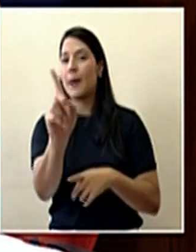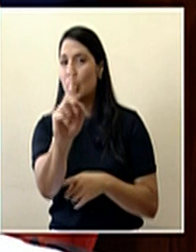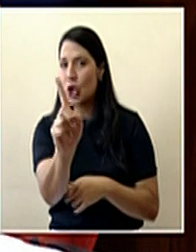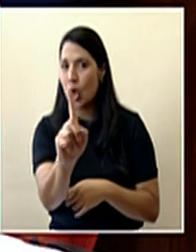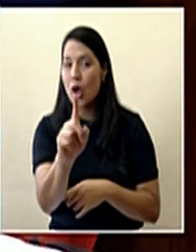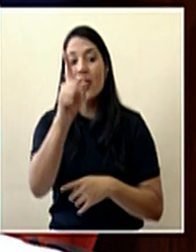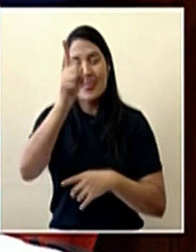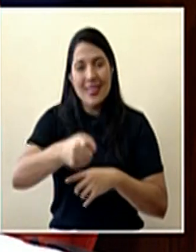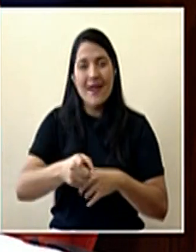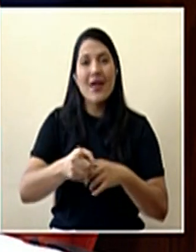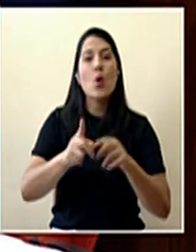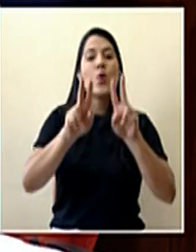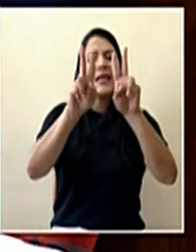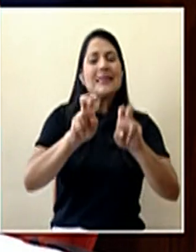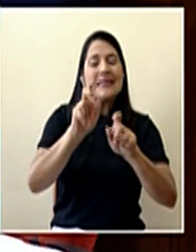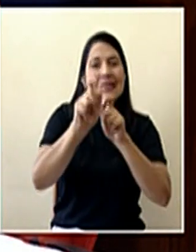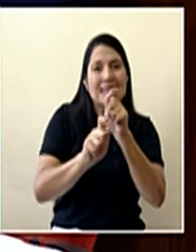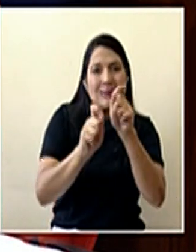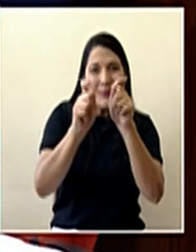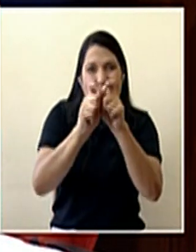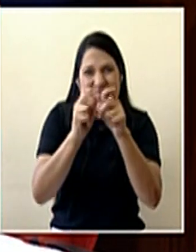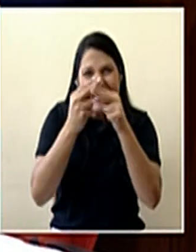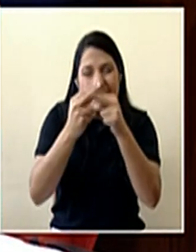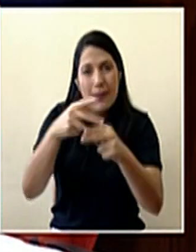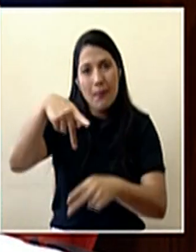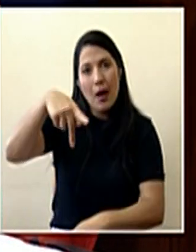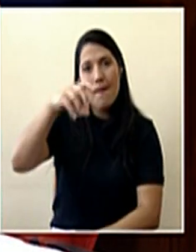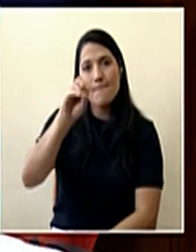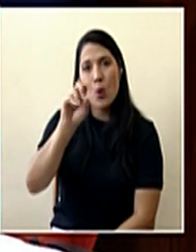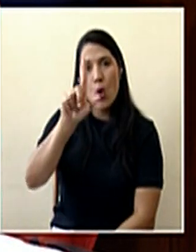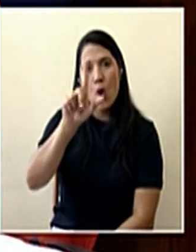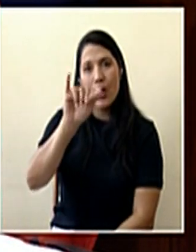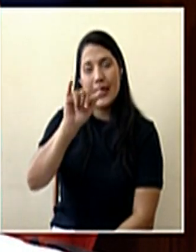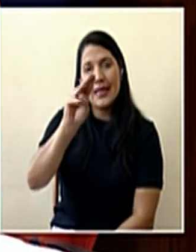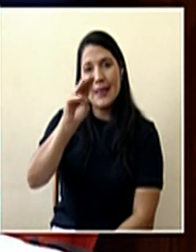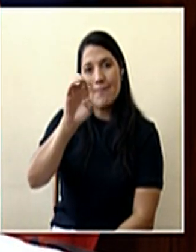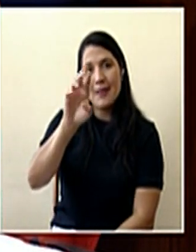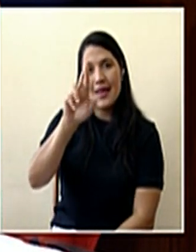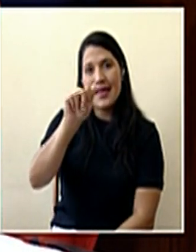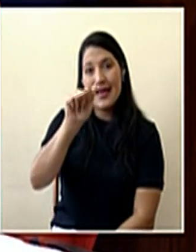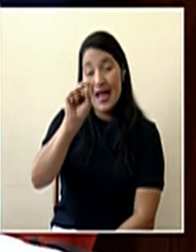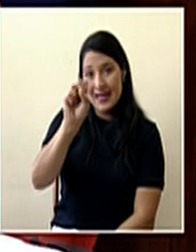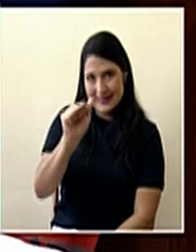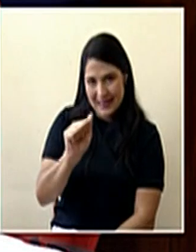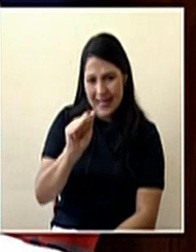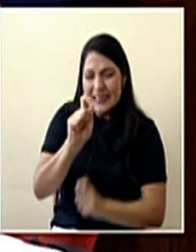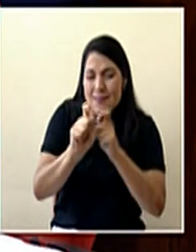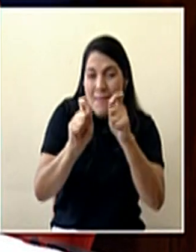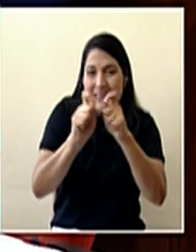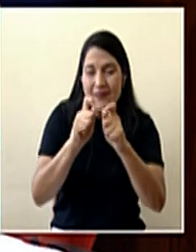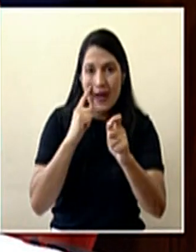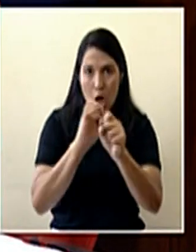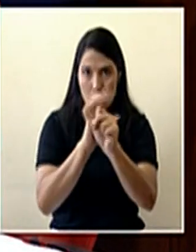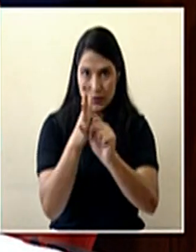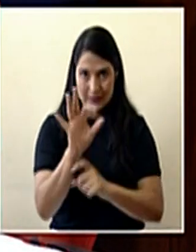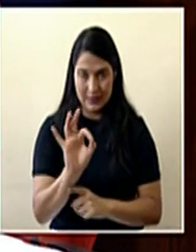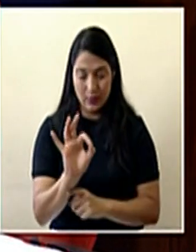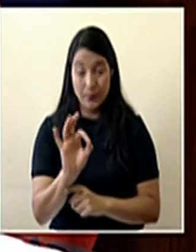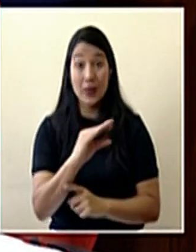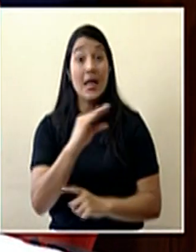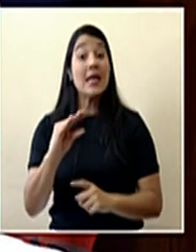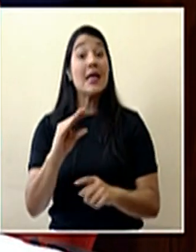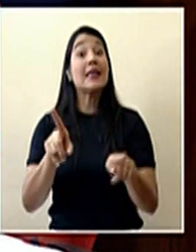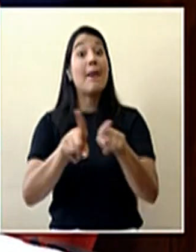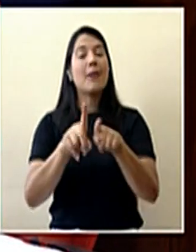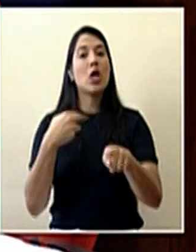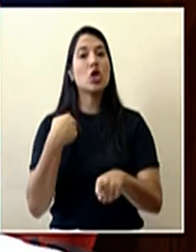cadena de polimerasas, las cuales tienen que ser efectivas para poder realizar este tipo de procedimientos. Además, nosotros en